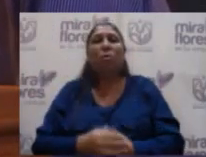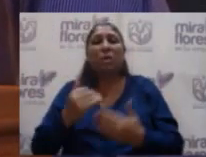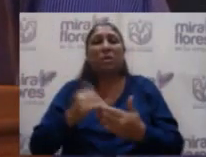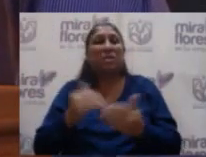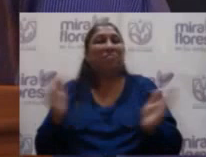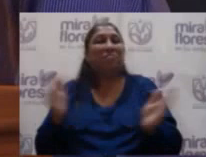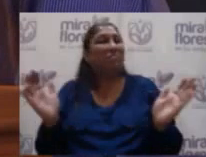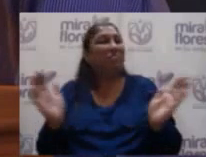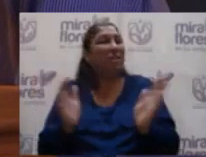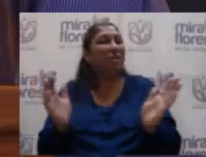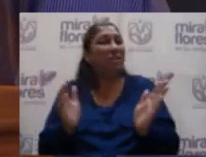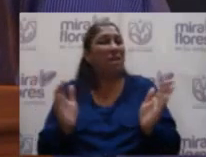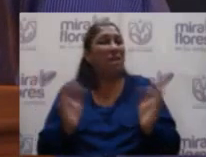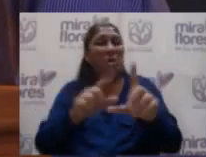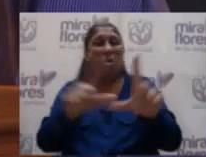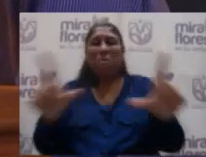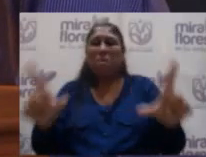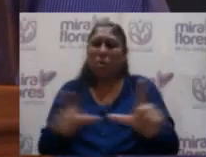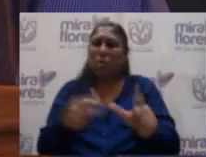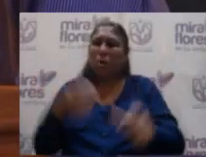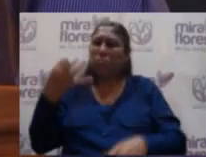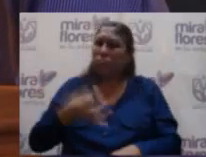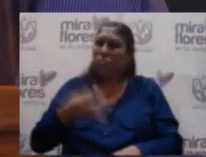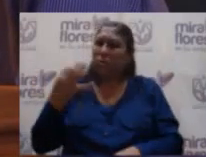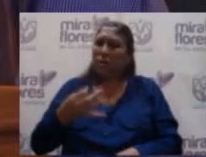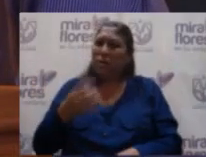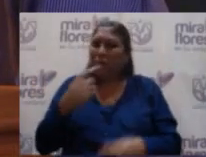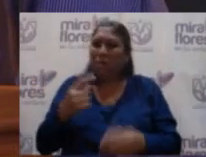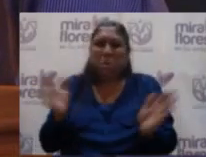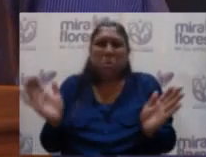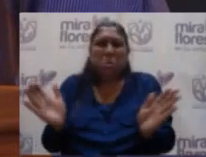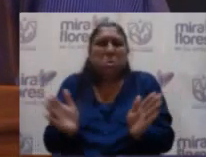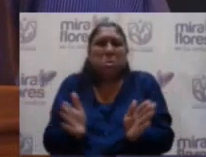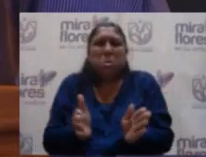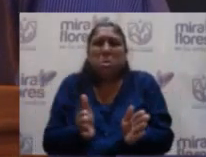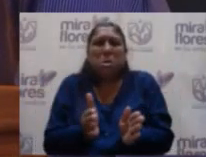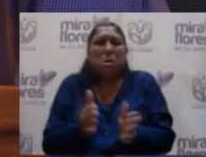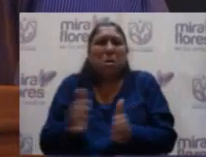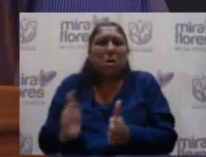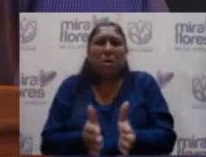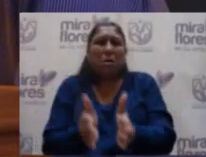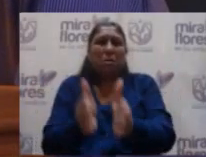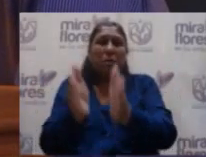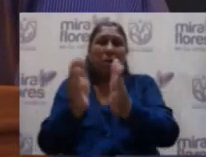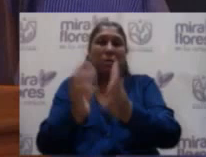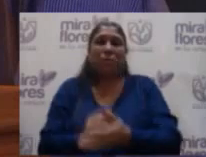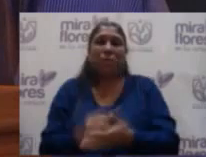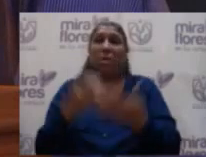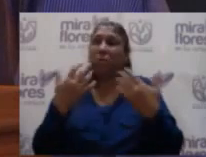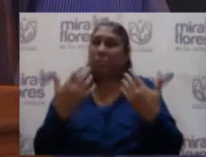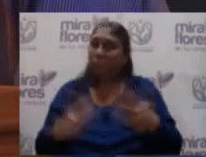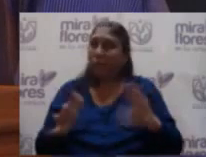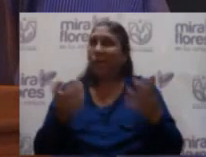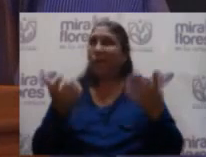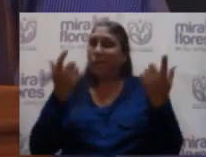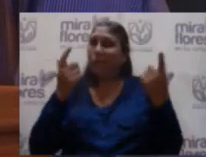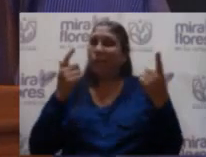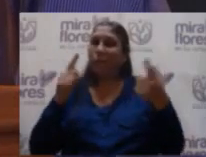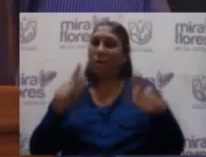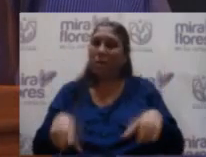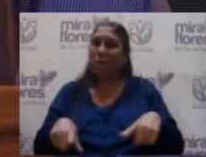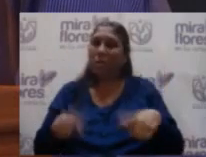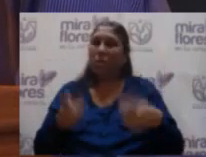recortado, y hay zonas donde realmente es muy estrecha la vía, y ya han pasado